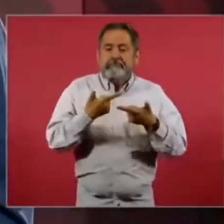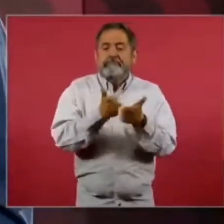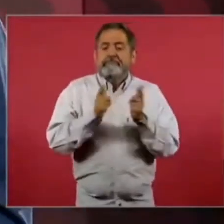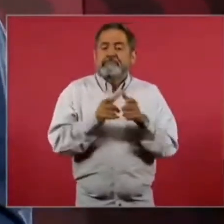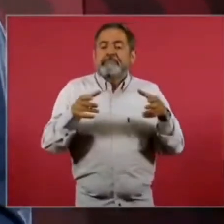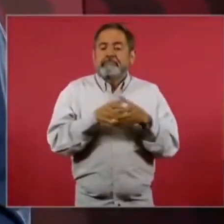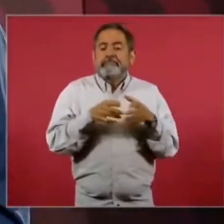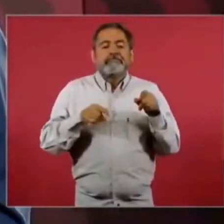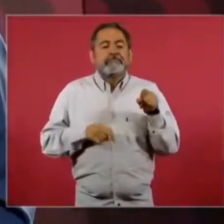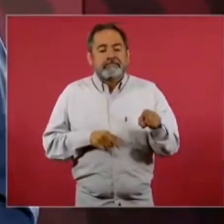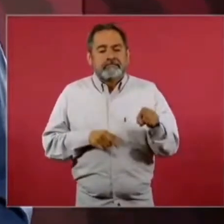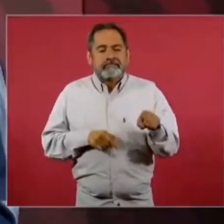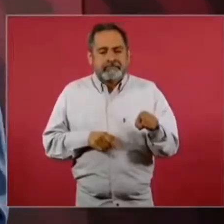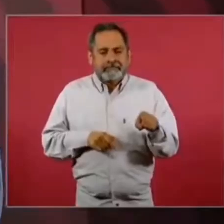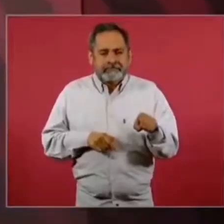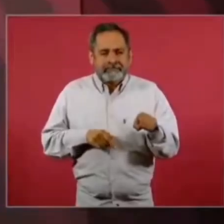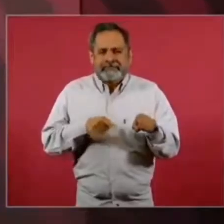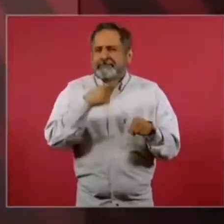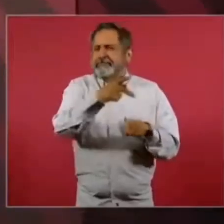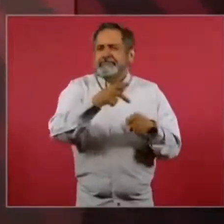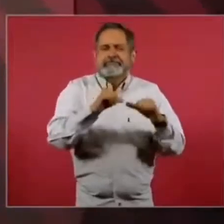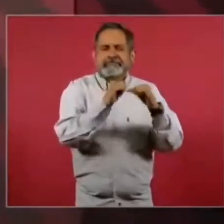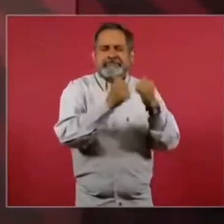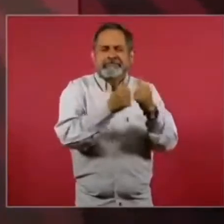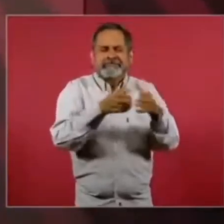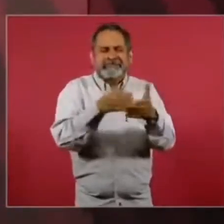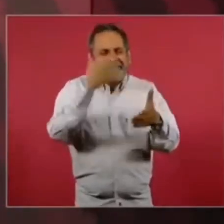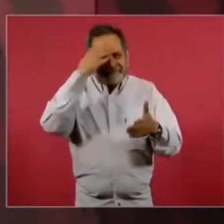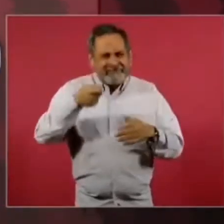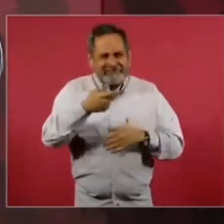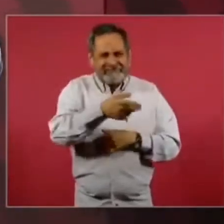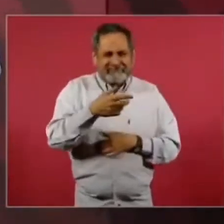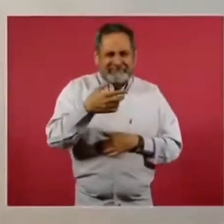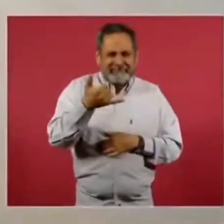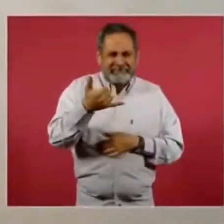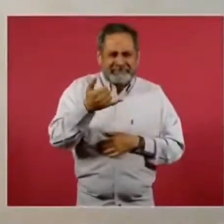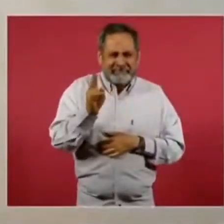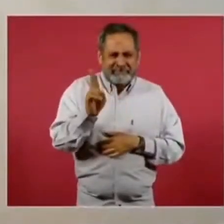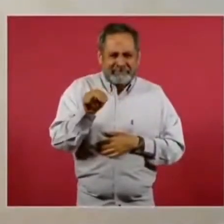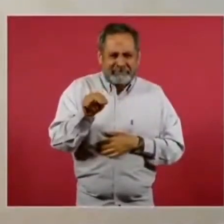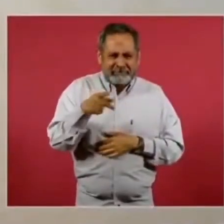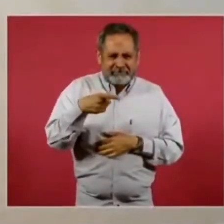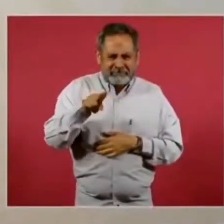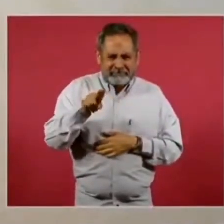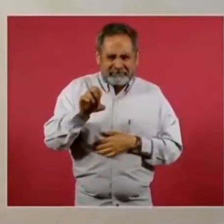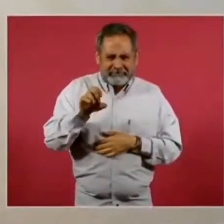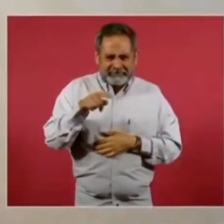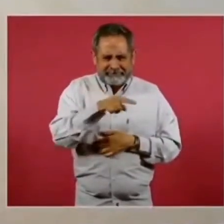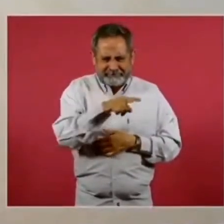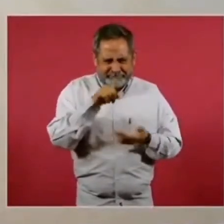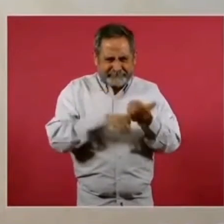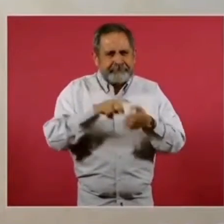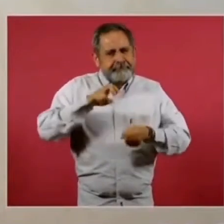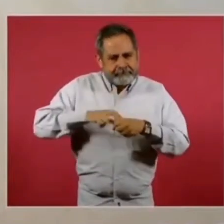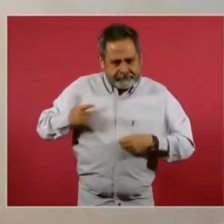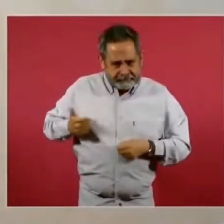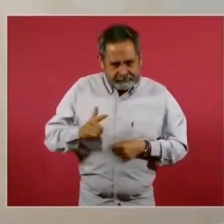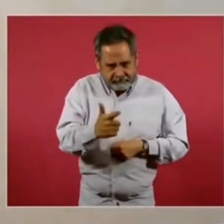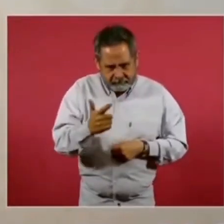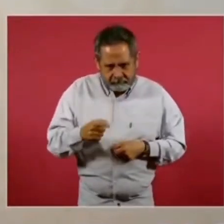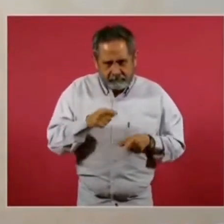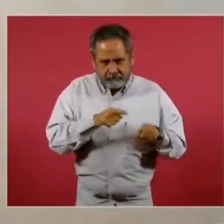grupo de esta organización que se conoce como el yunque porque estábamos en